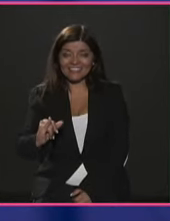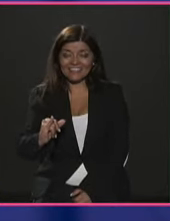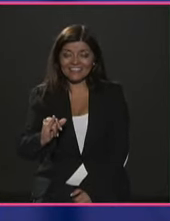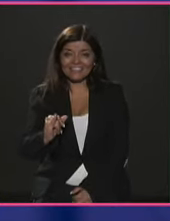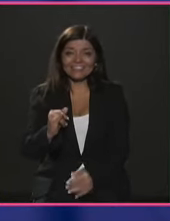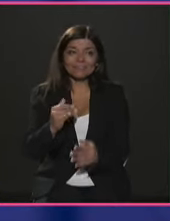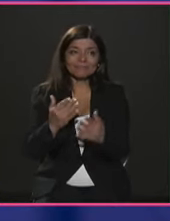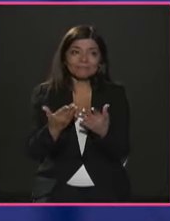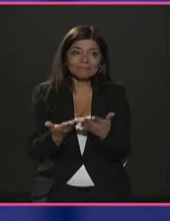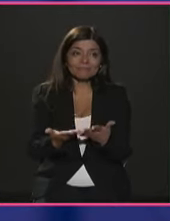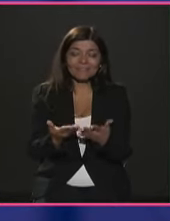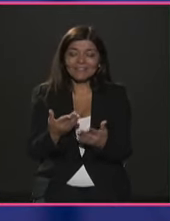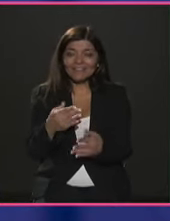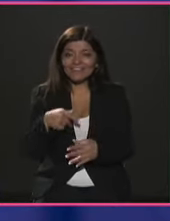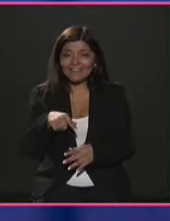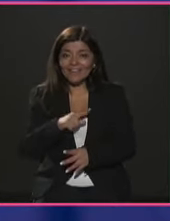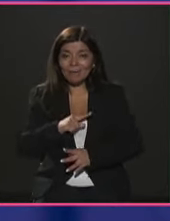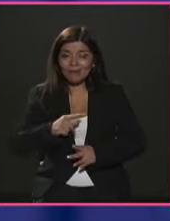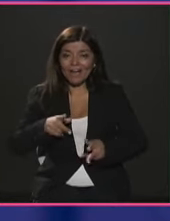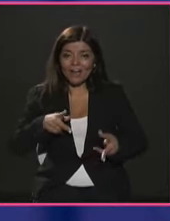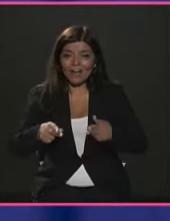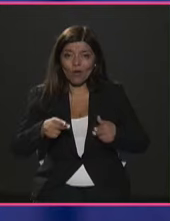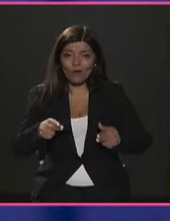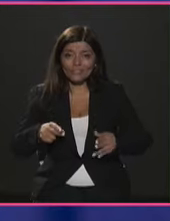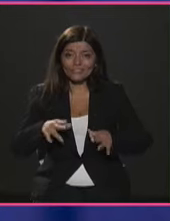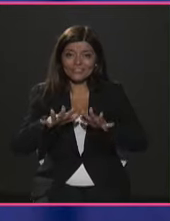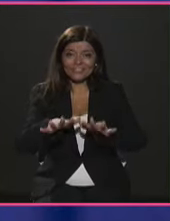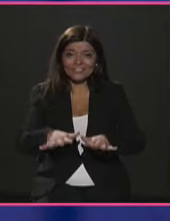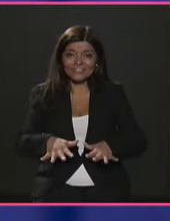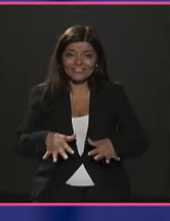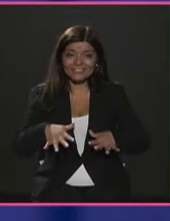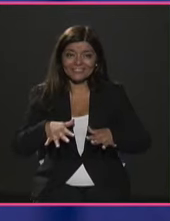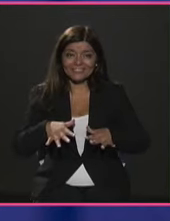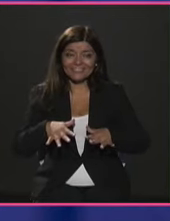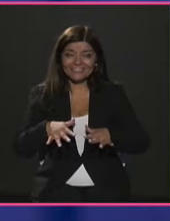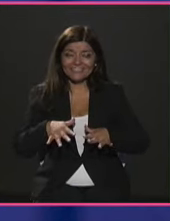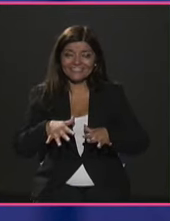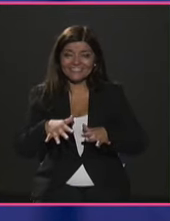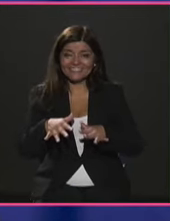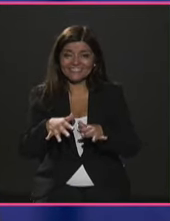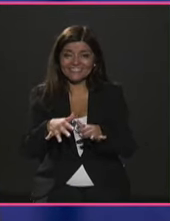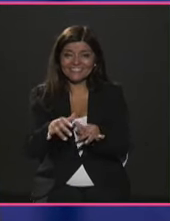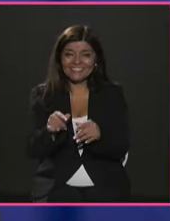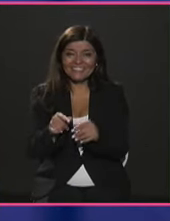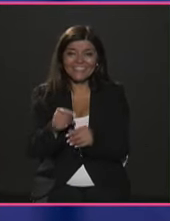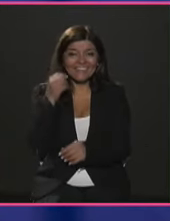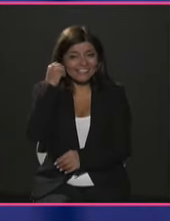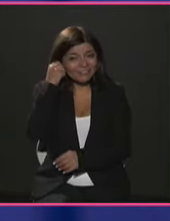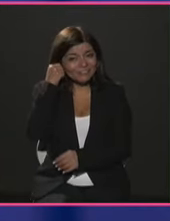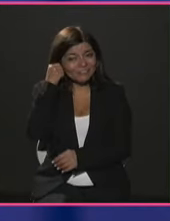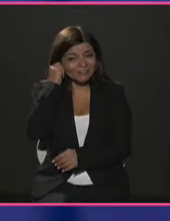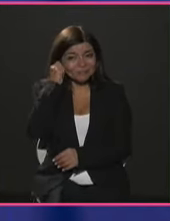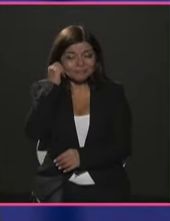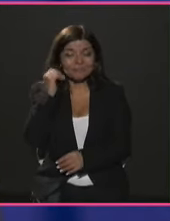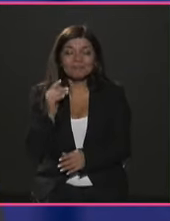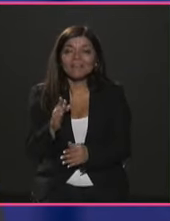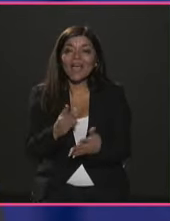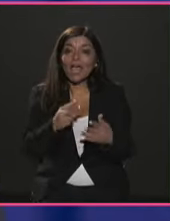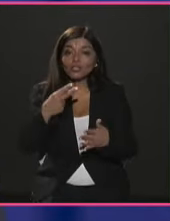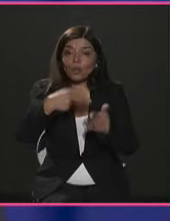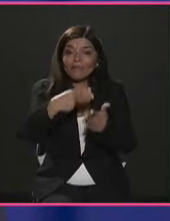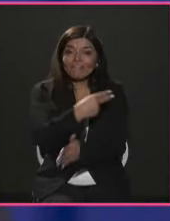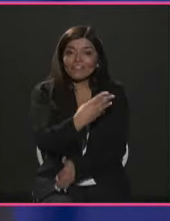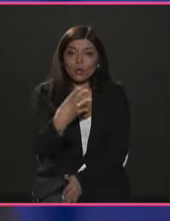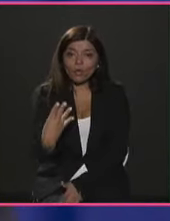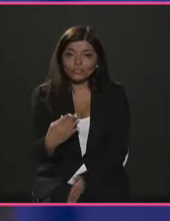mí un gran honor participar en la inauguración del congreso del futuro de este año 2024 que estamos empezando